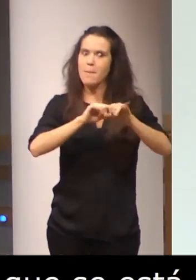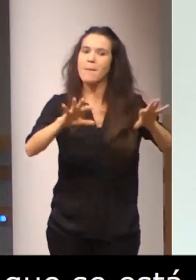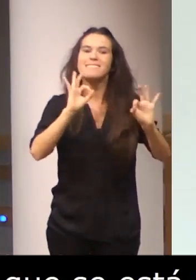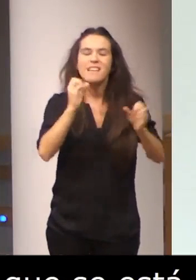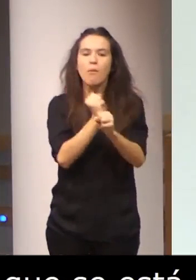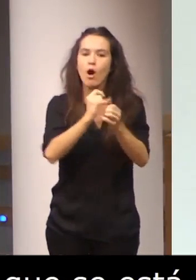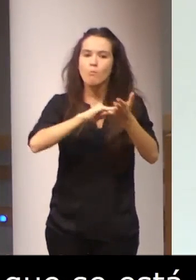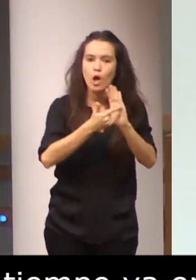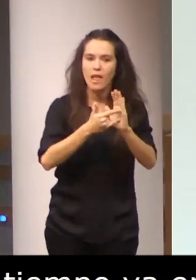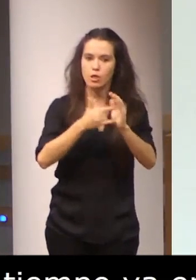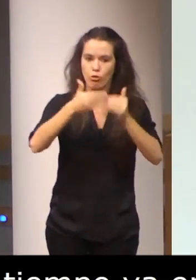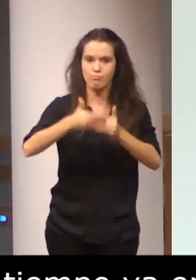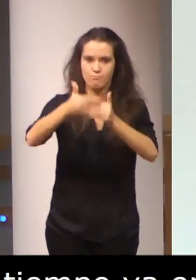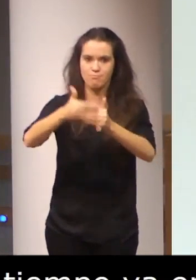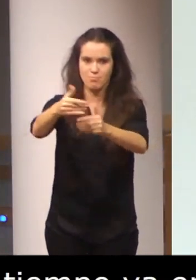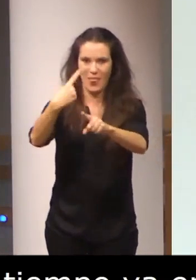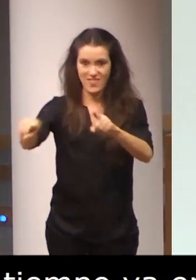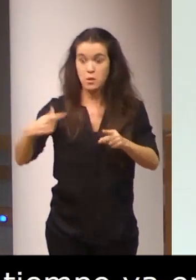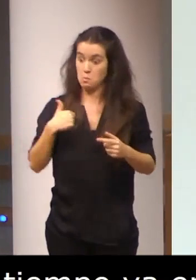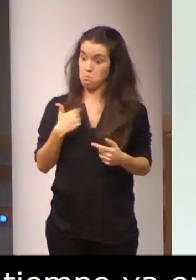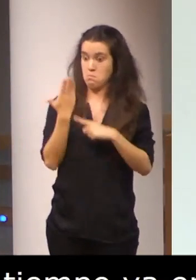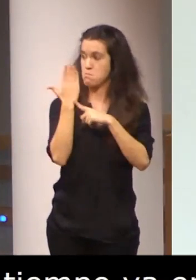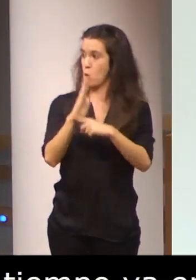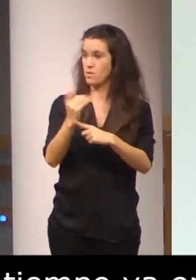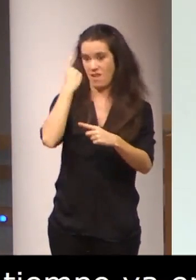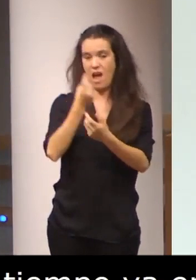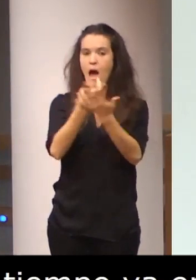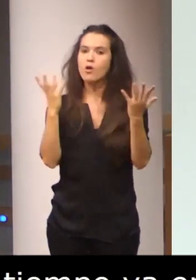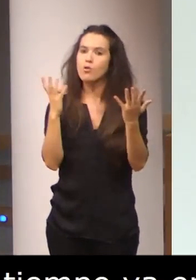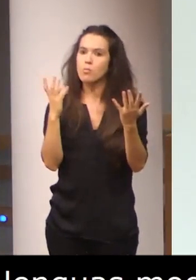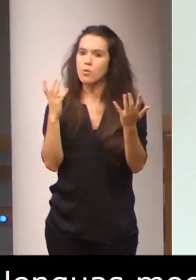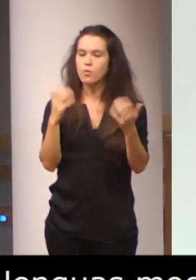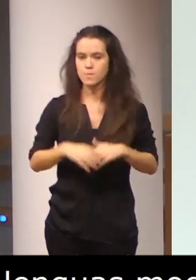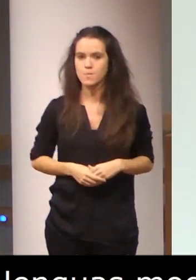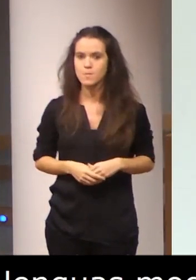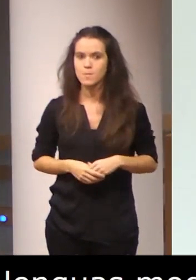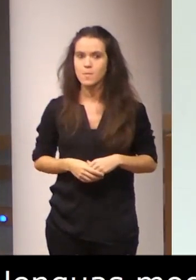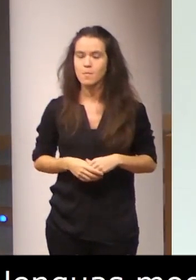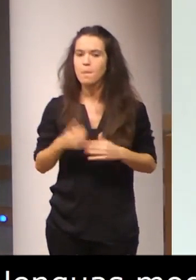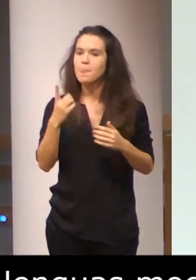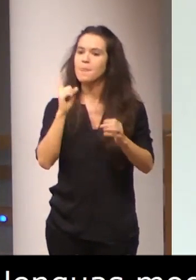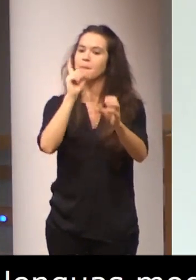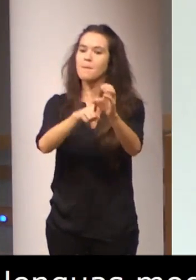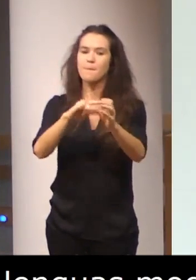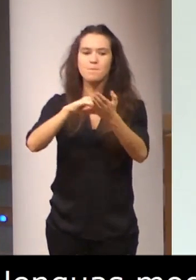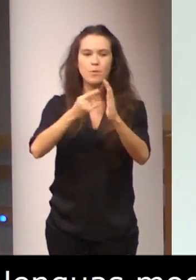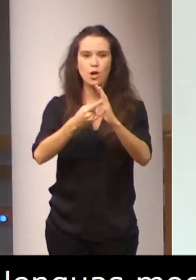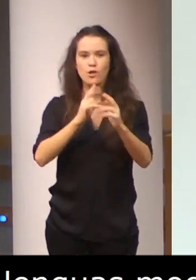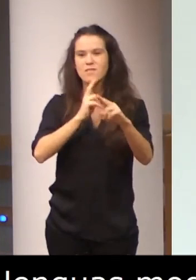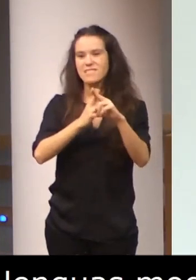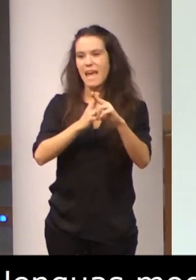este aprendizaje por proyectos, yo propuse a los alumnos participar en un proyecto que se llama Enclave de